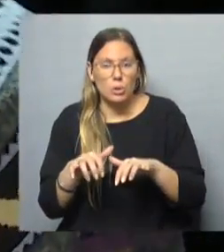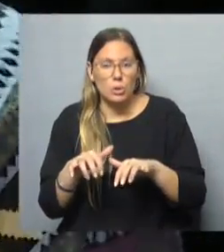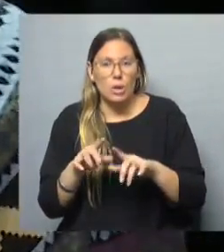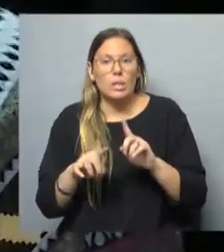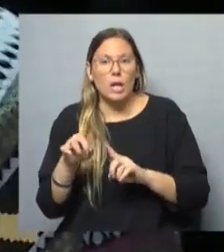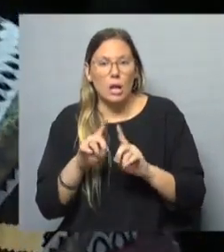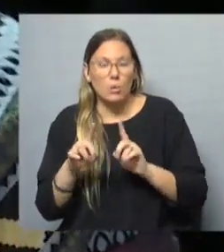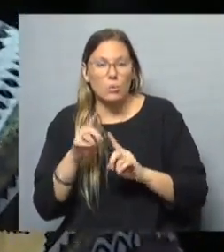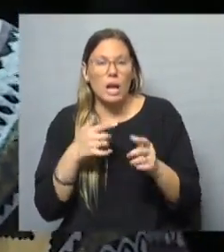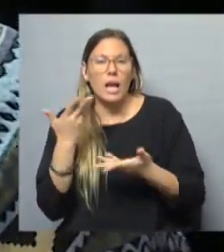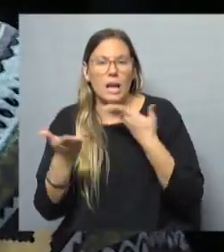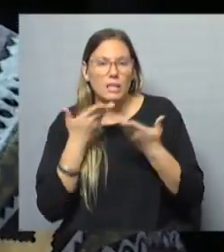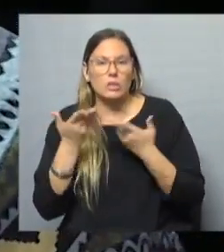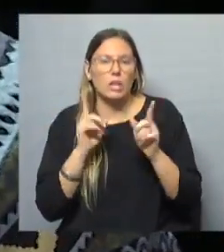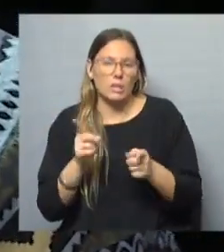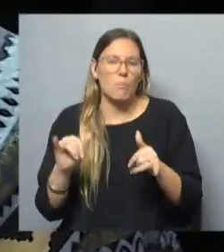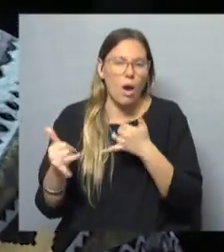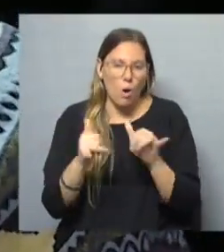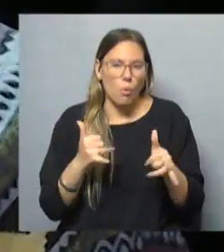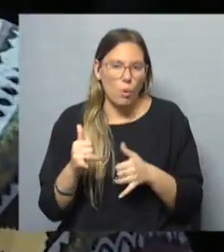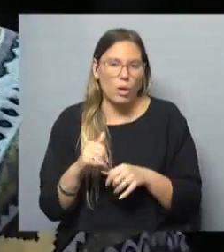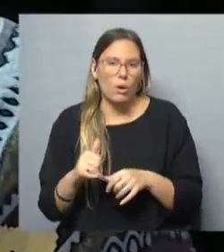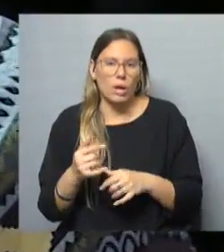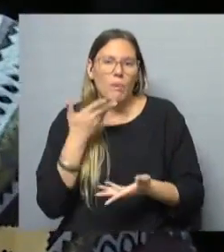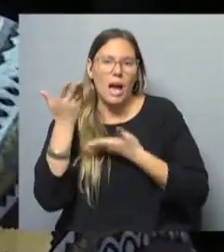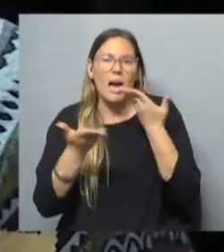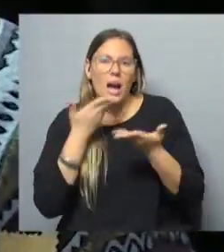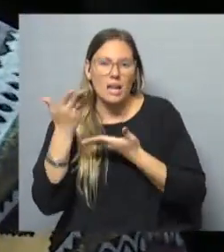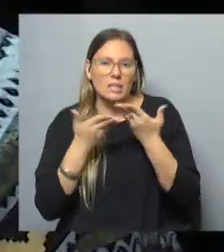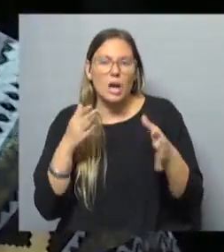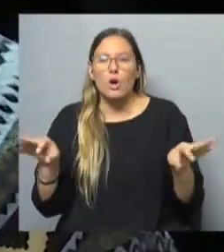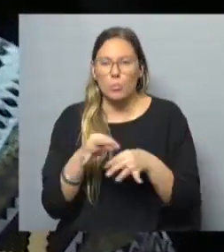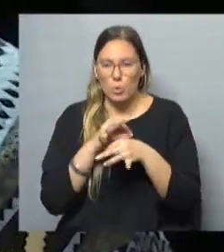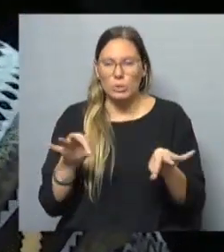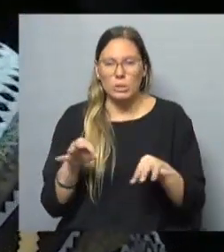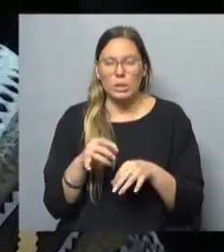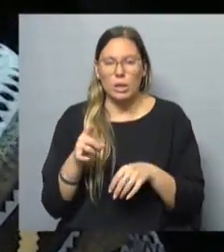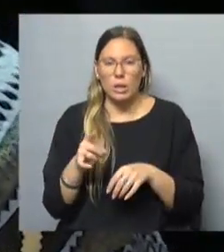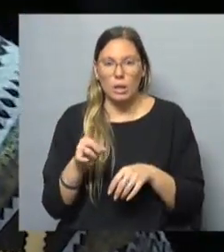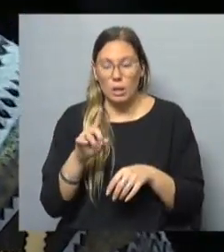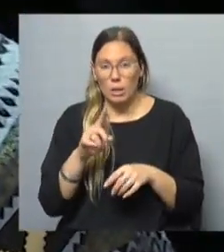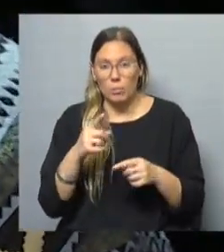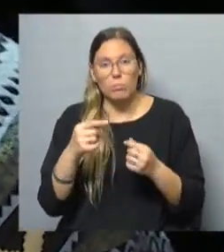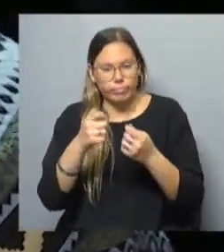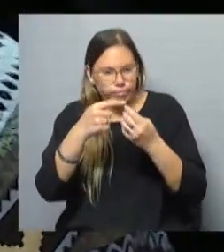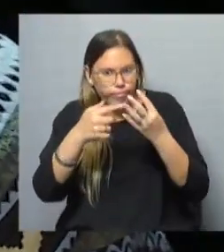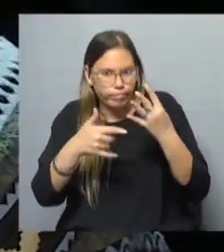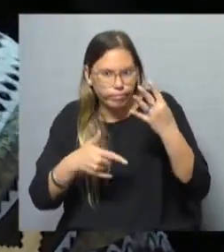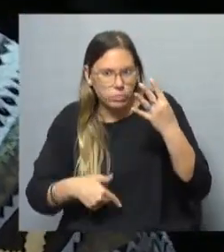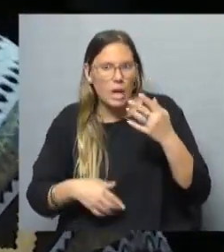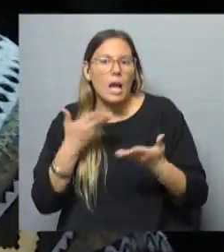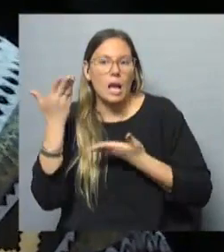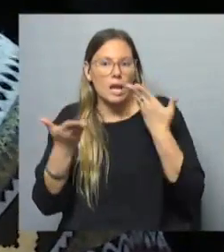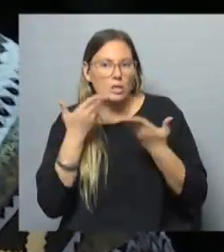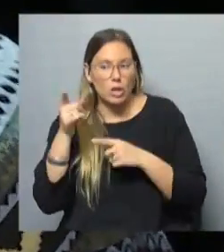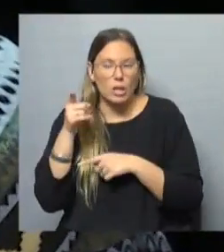de jingles también en medio de los juegos que van a ser cantados y también musicalizados. Y tenés que tener un repertorio muy amplio también. Así como ellos